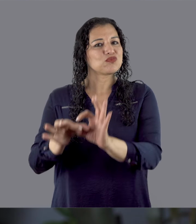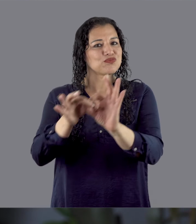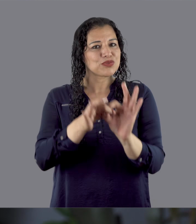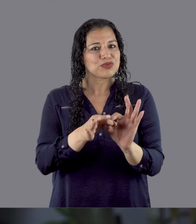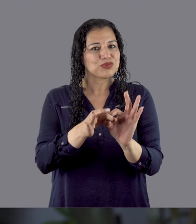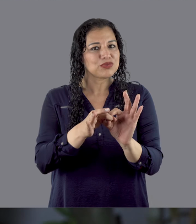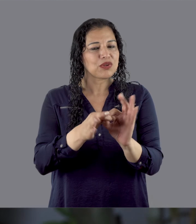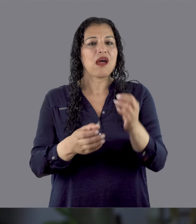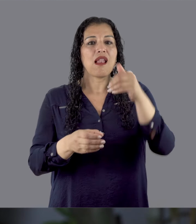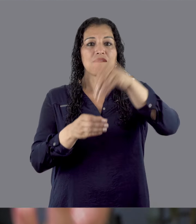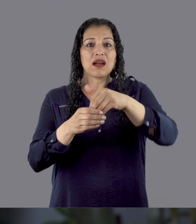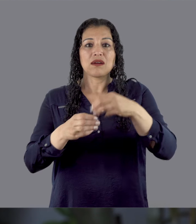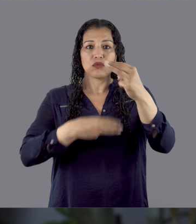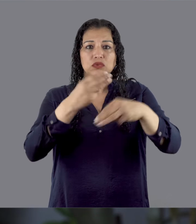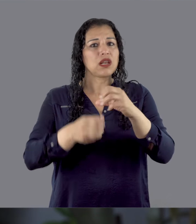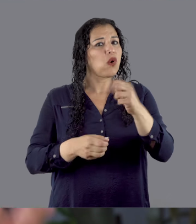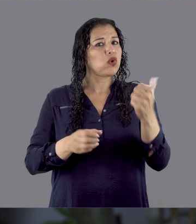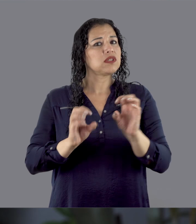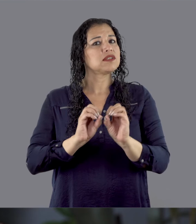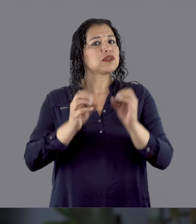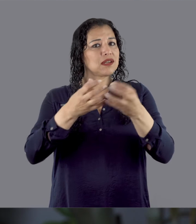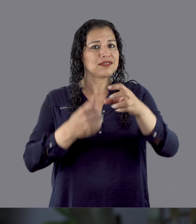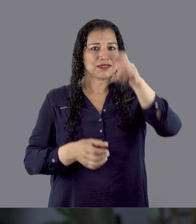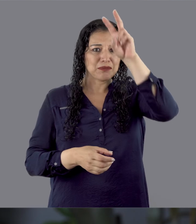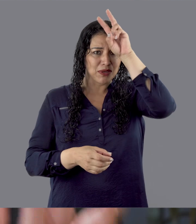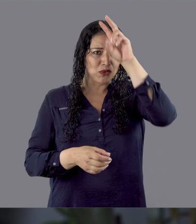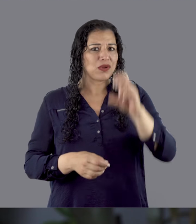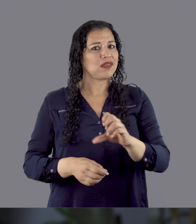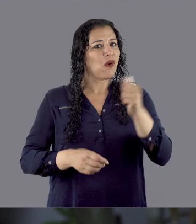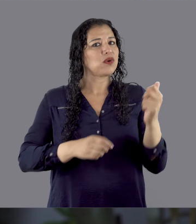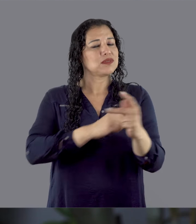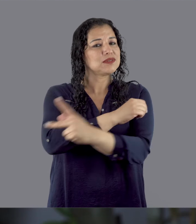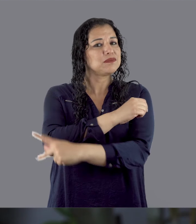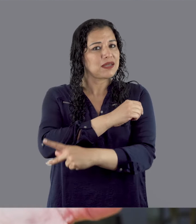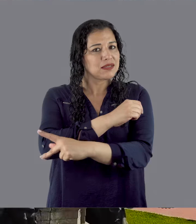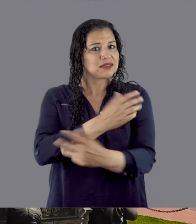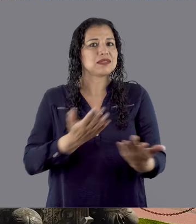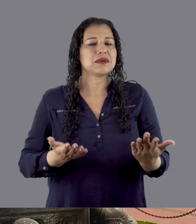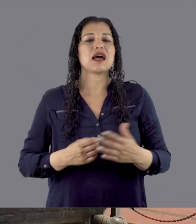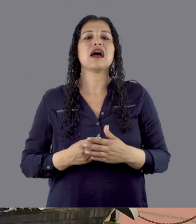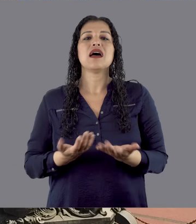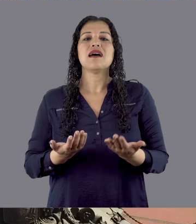trabajar juntos, ¿no? El Banco Mundial y otras instituciones peruanas y de afuera